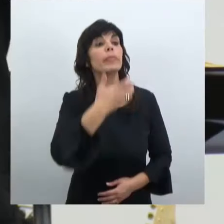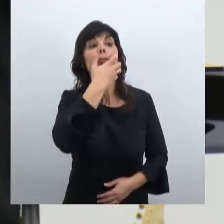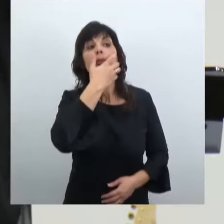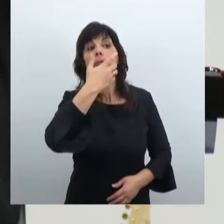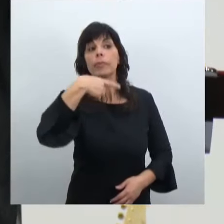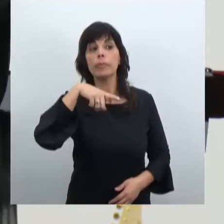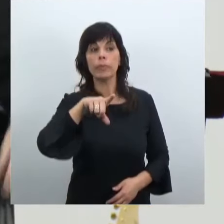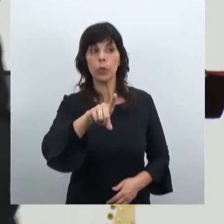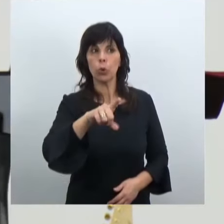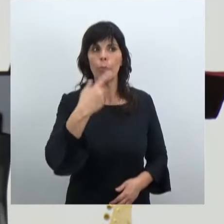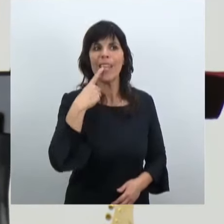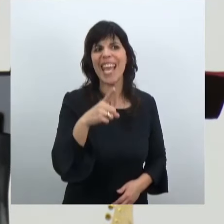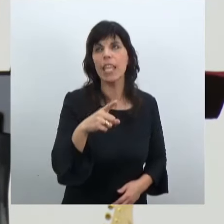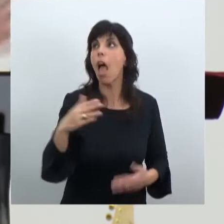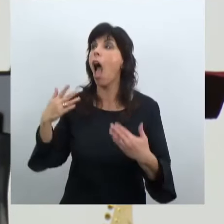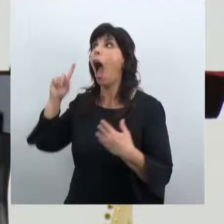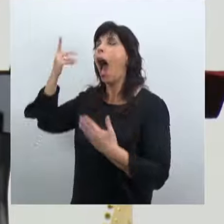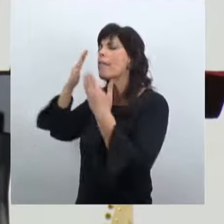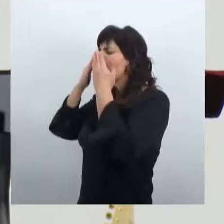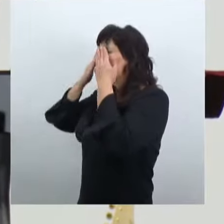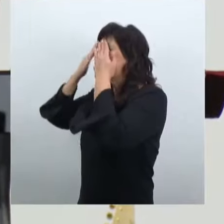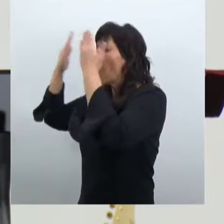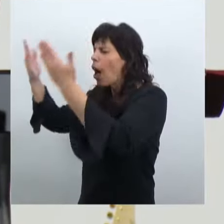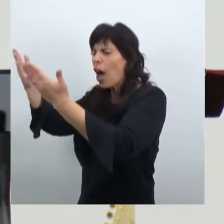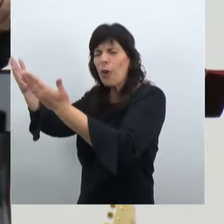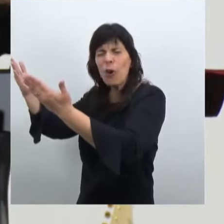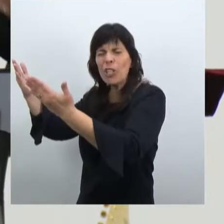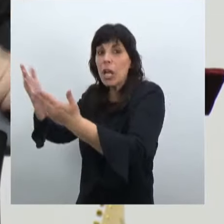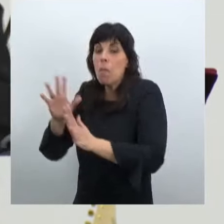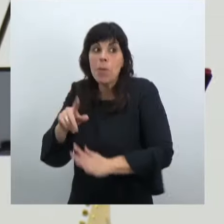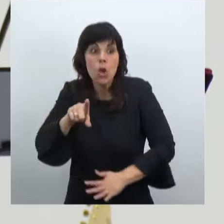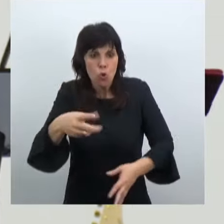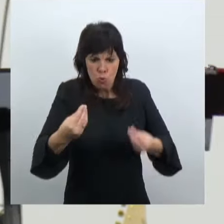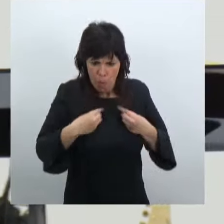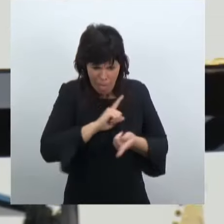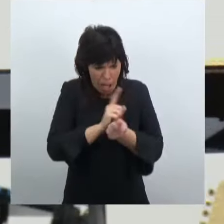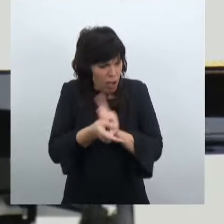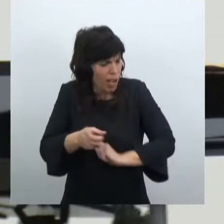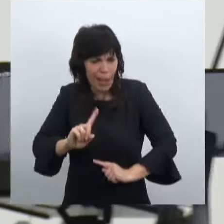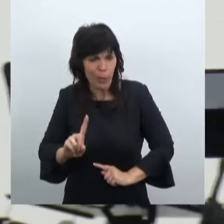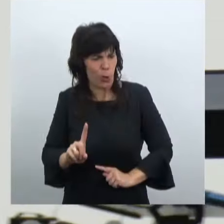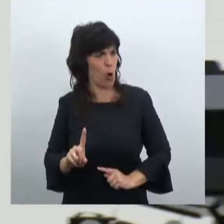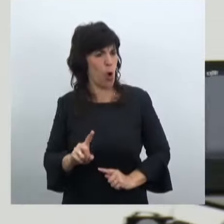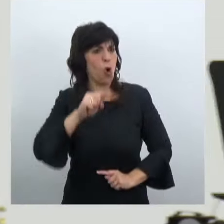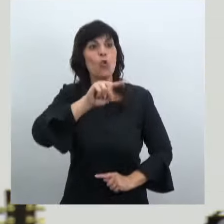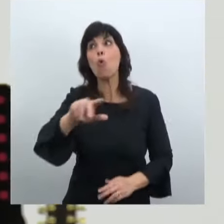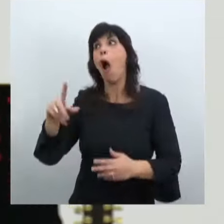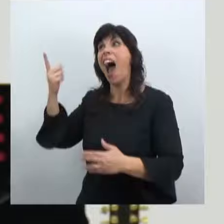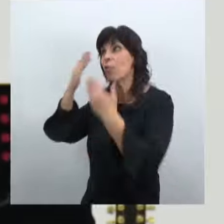me dices que adoras a Dios y no cambias, no, estás adorando a Dios, estás adorando una